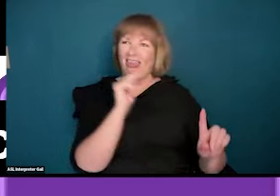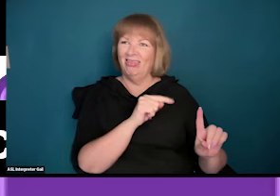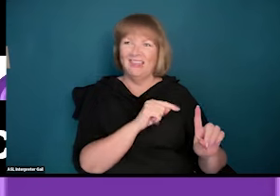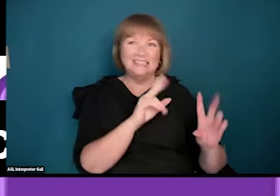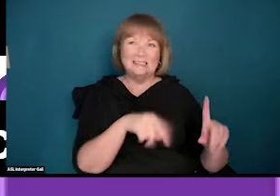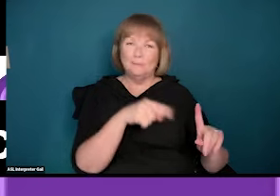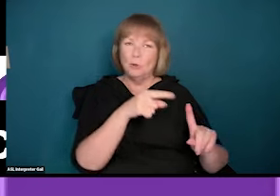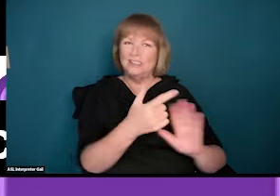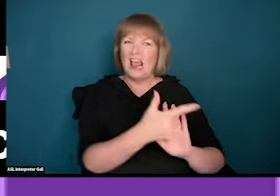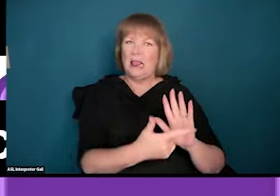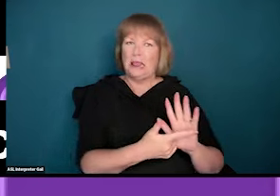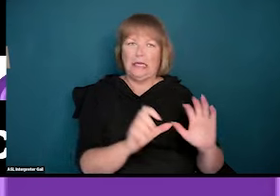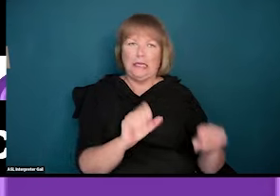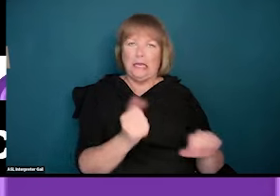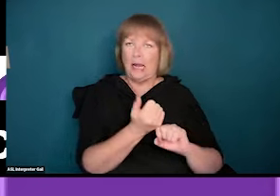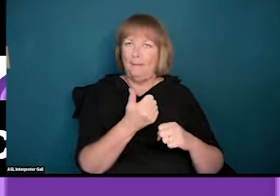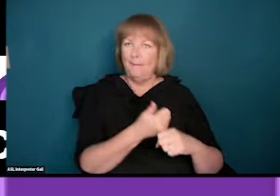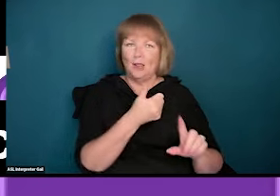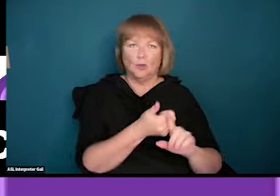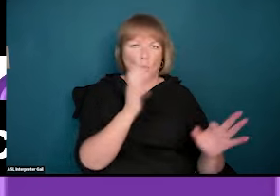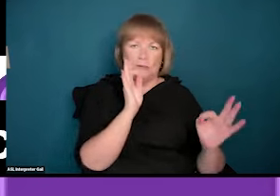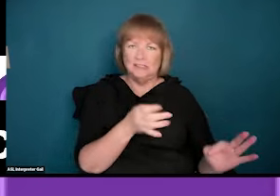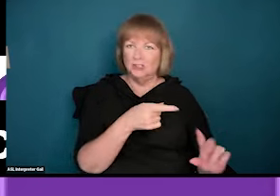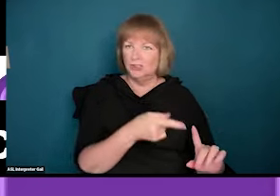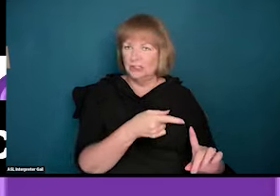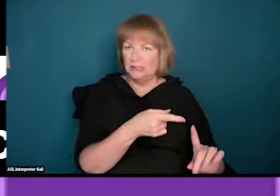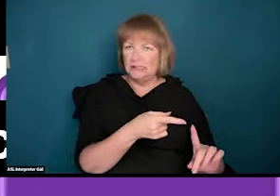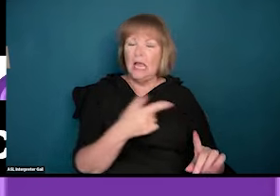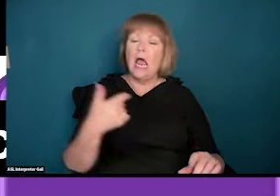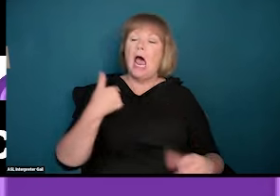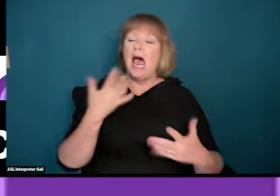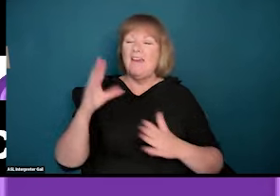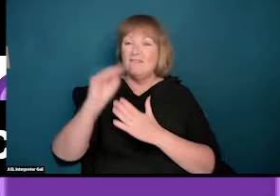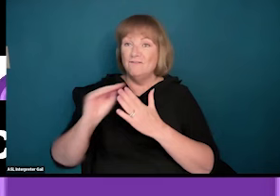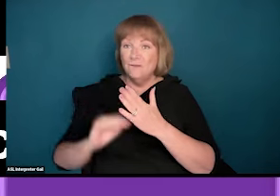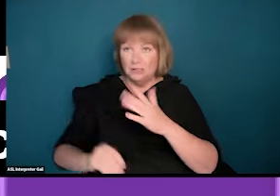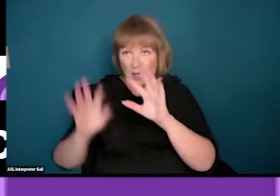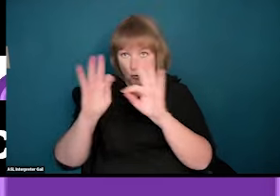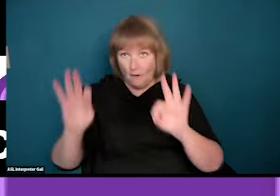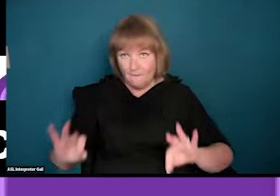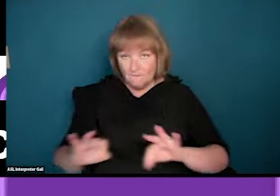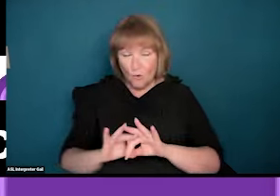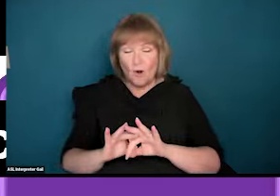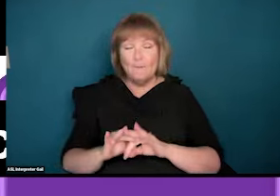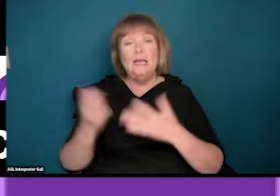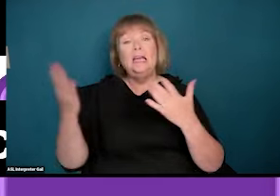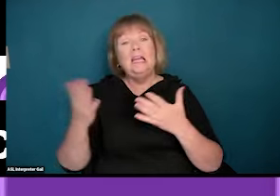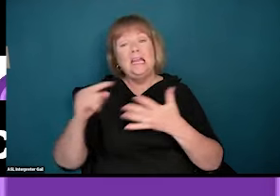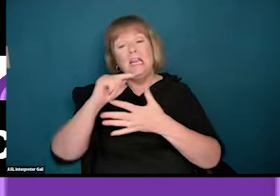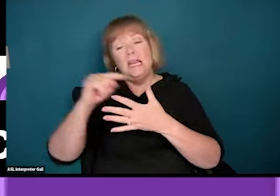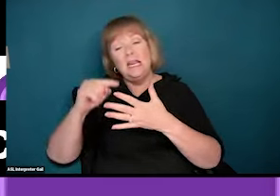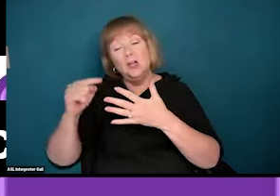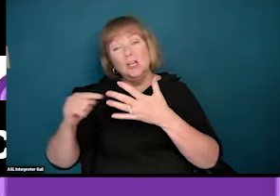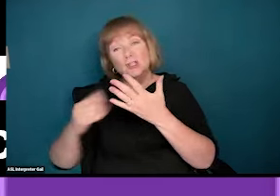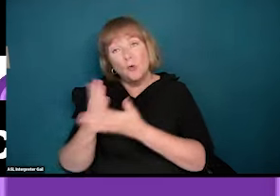yendo frente a la corte y decir, yo no creo que esta persona sea capaz de tomar legalmente, capaz de las decisiones que